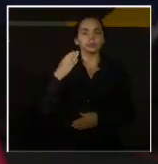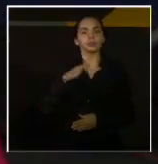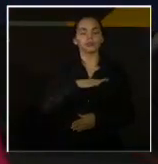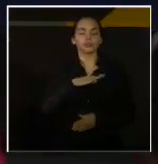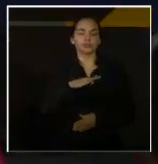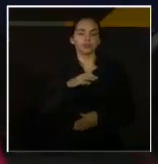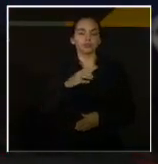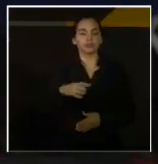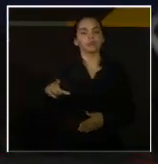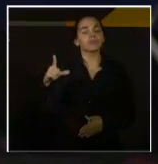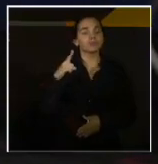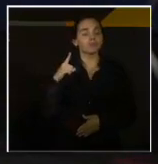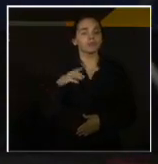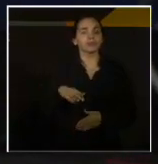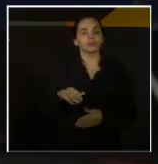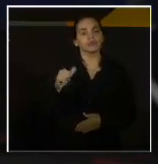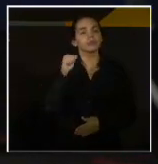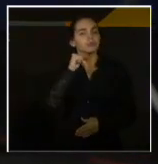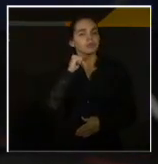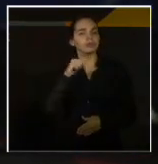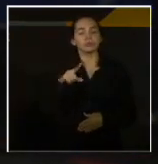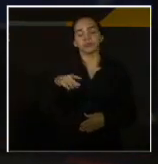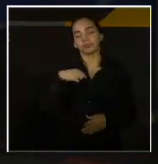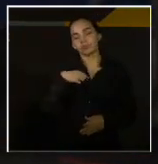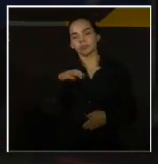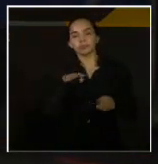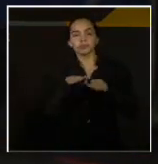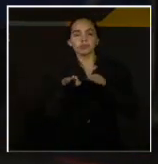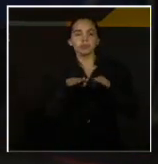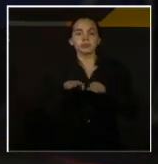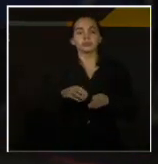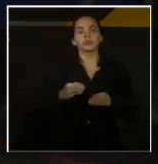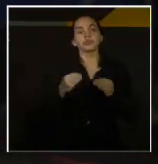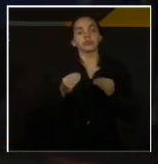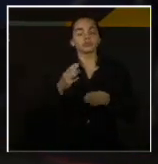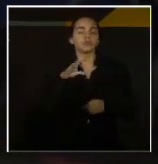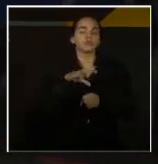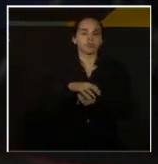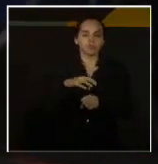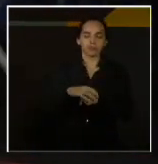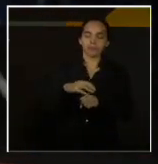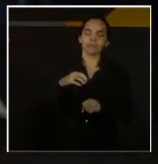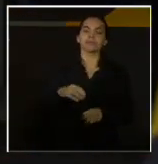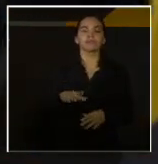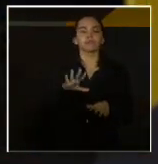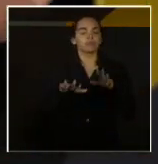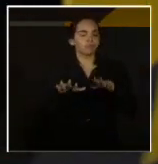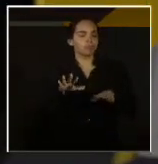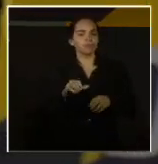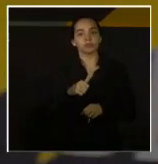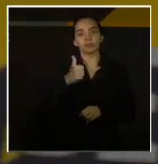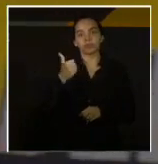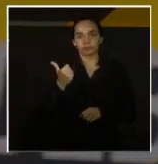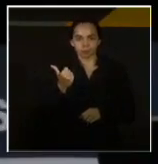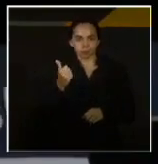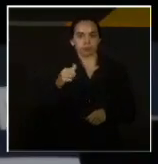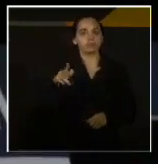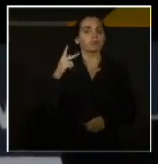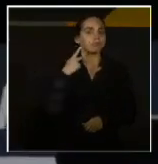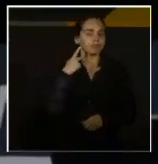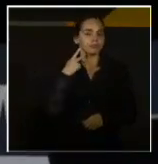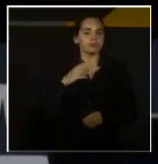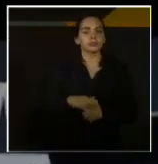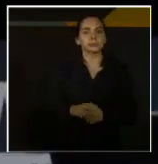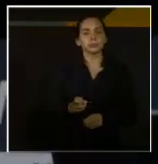ser legislador. He tenido la oportunidad de trabajar con compañeros, amigos algunos, de otros partidos políticos.